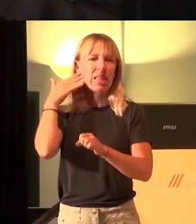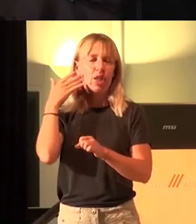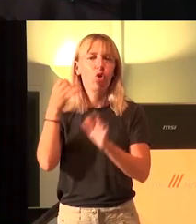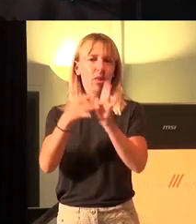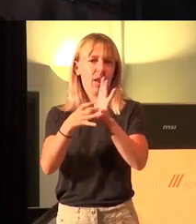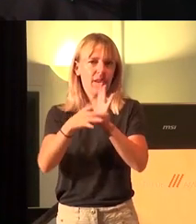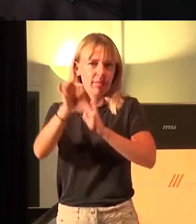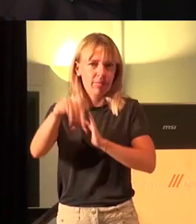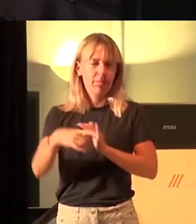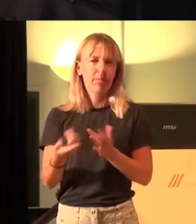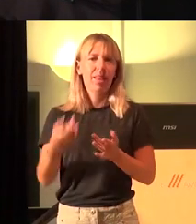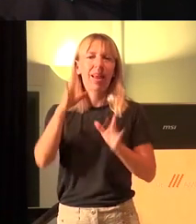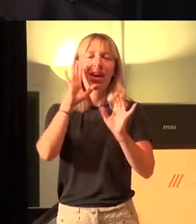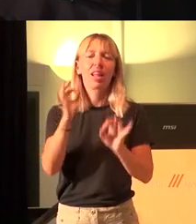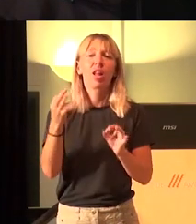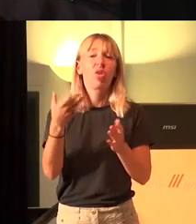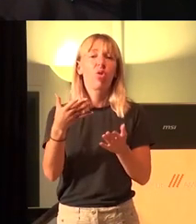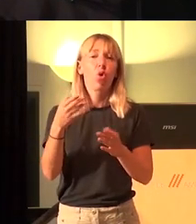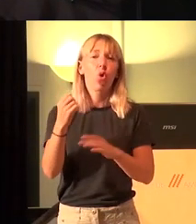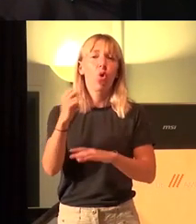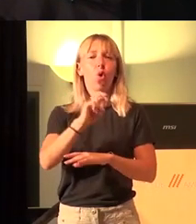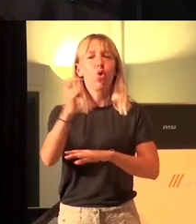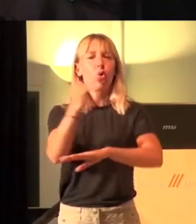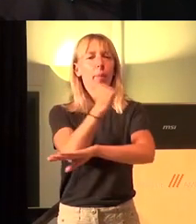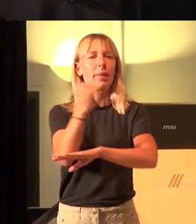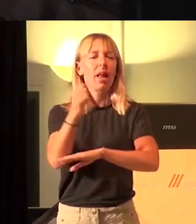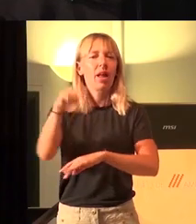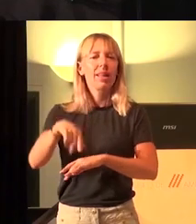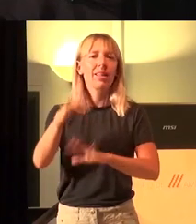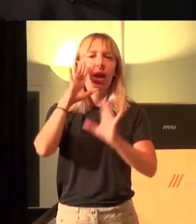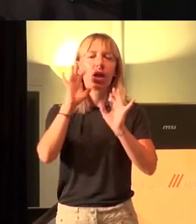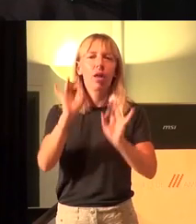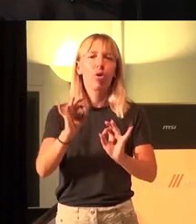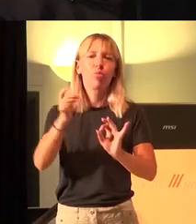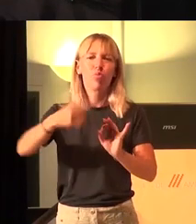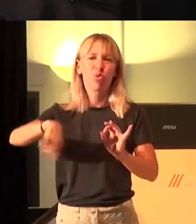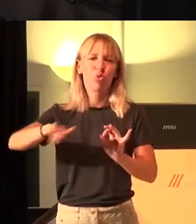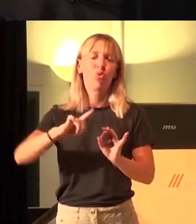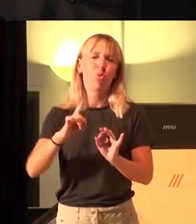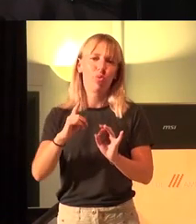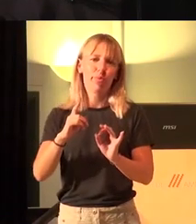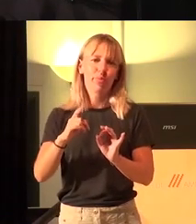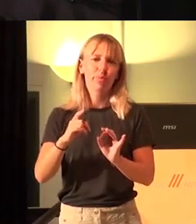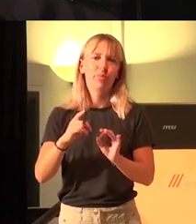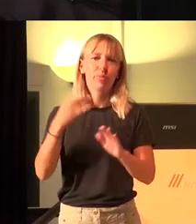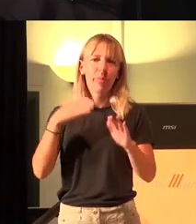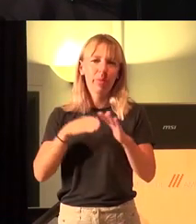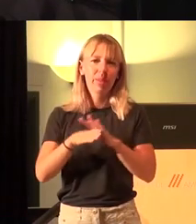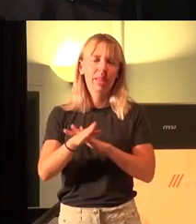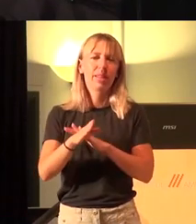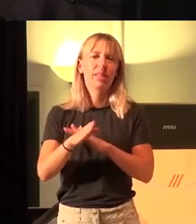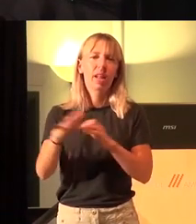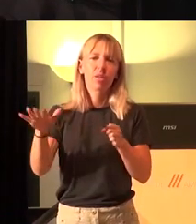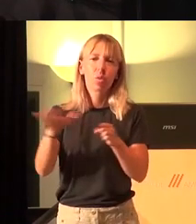de calidad, y yo creo que otro de los pilares que aquí es donde yo creo que vosotros entráis